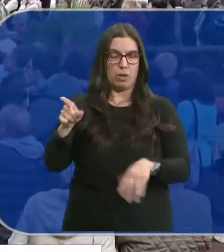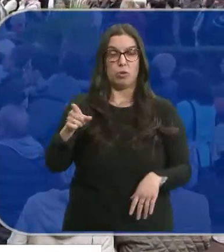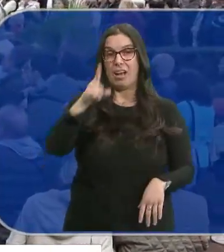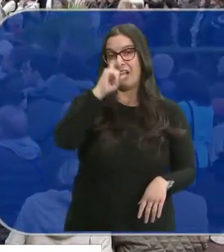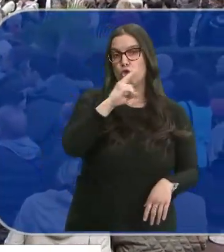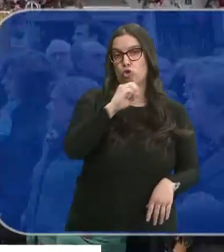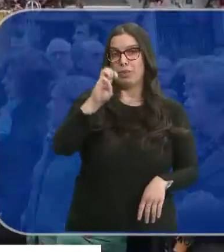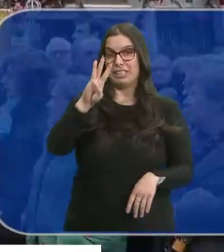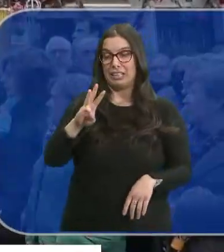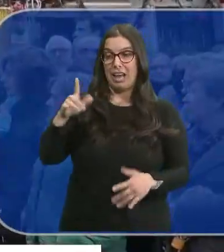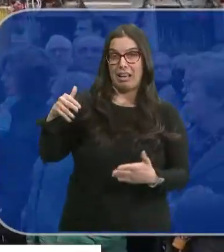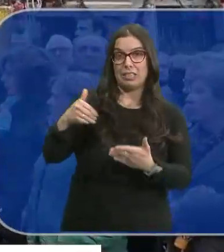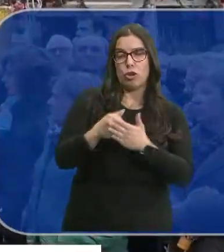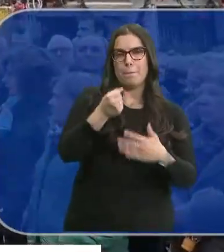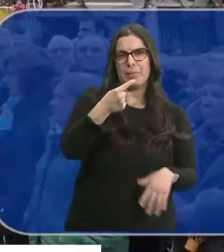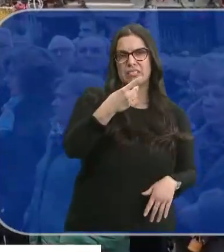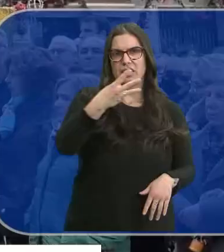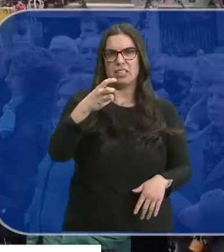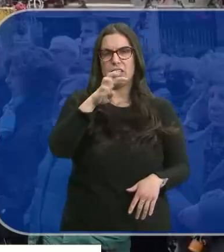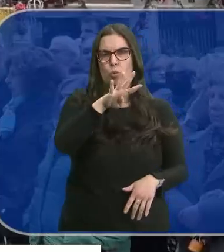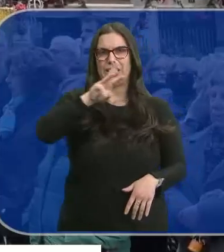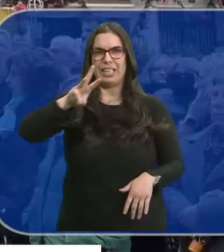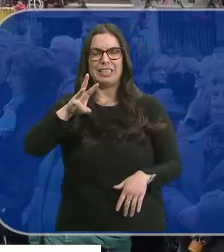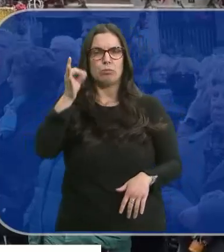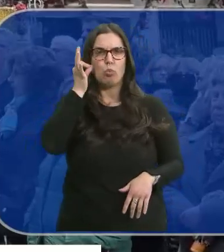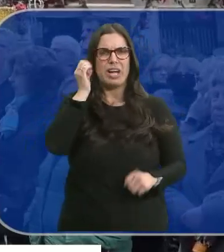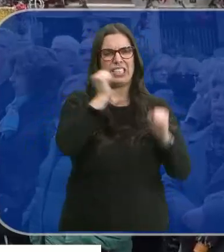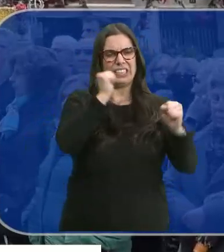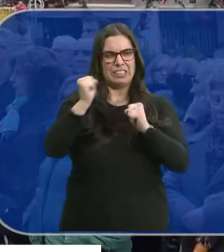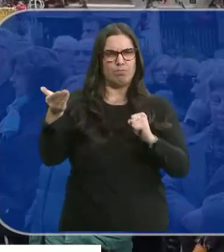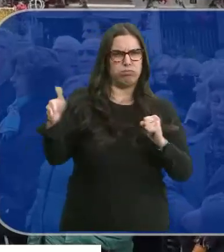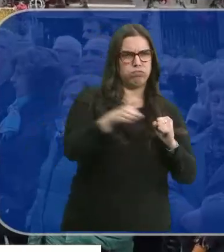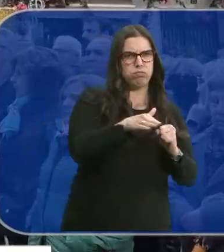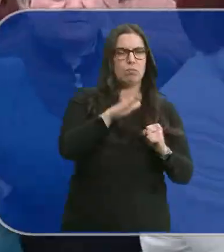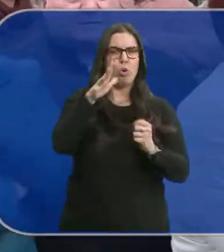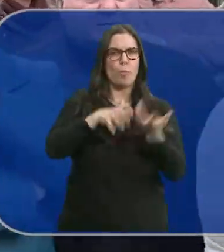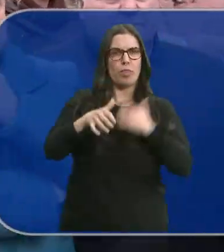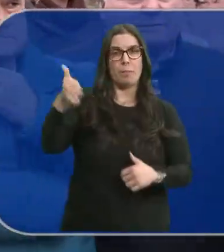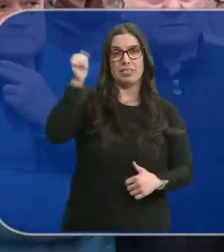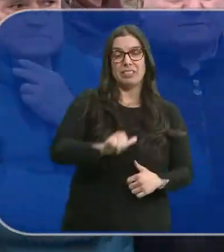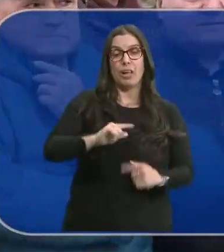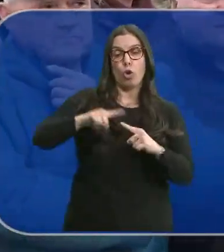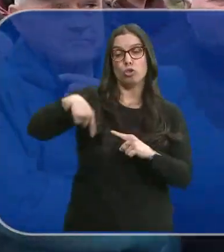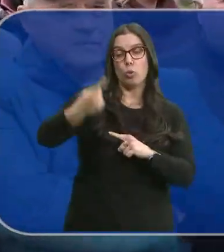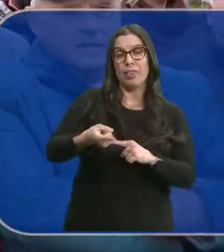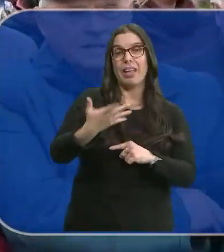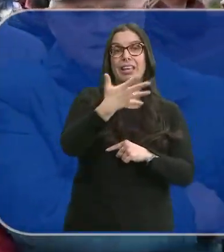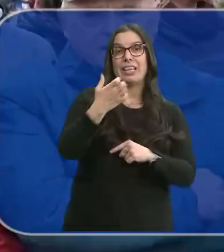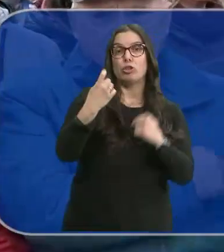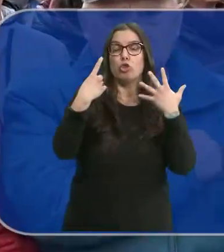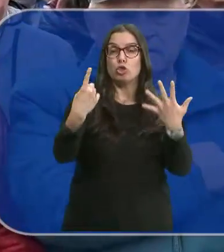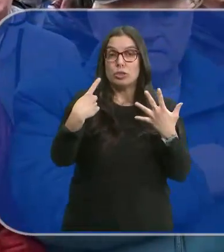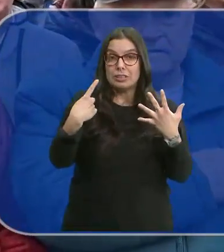2003, 1.343 mujeres han sido asesinadas por violencia machista en España, dejando a 506 menores sin